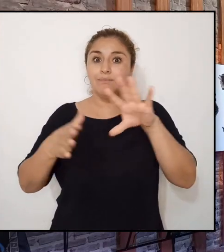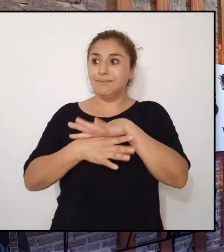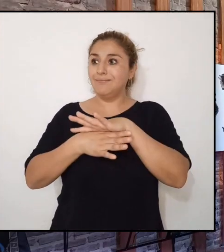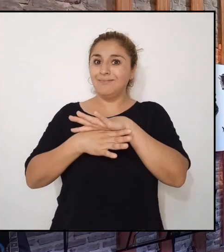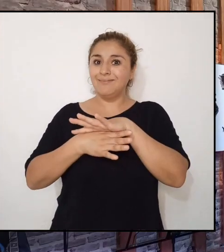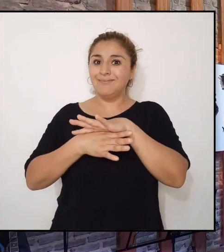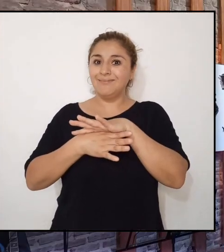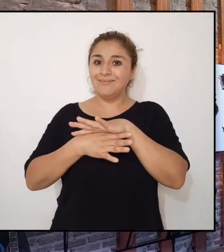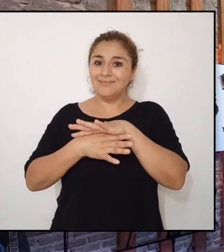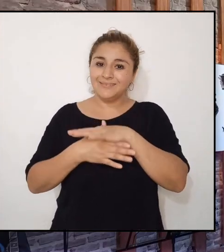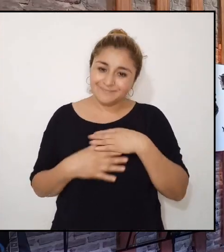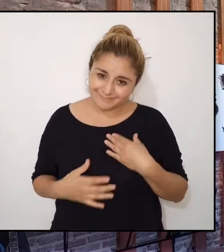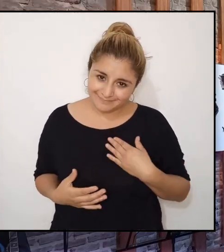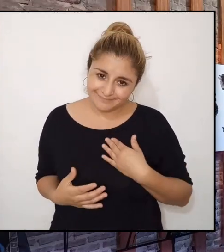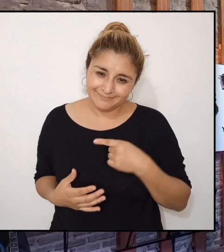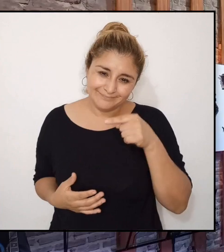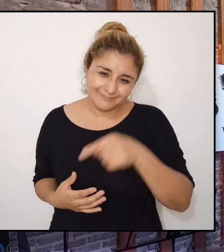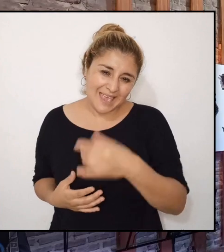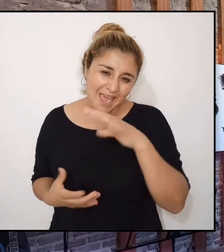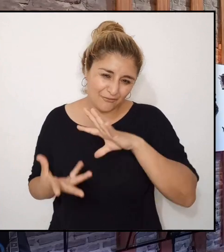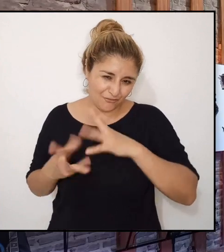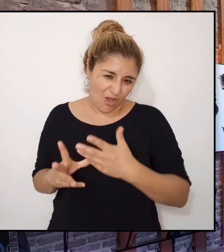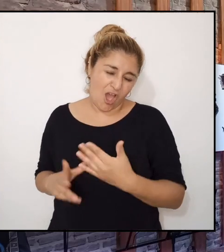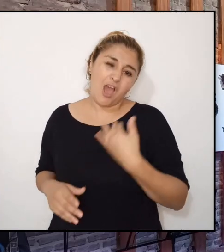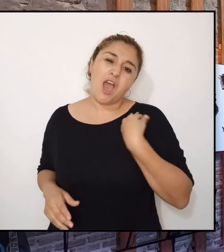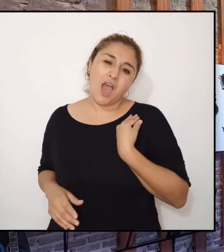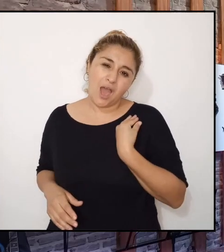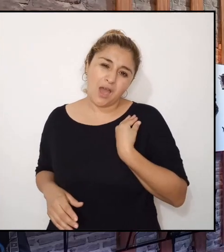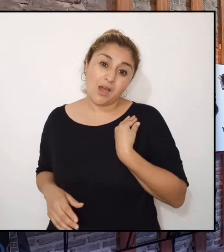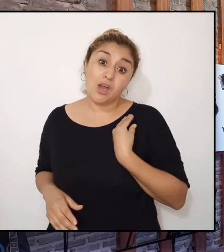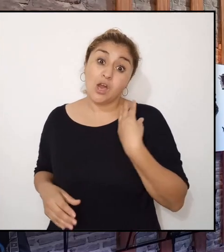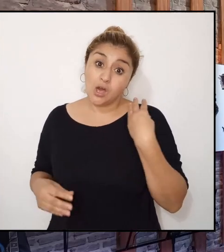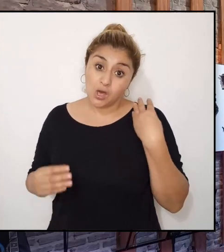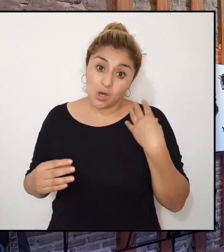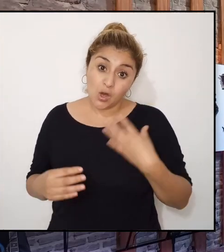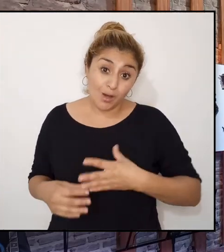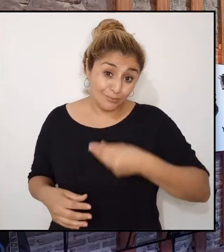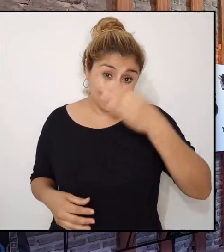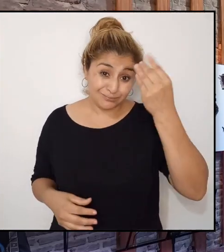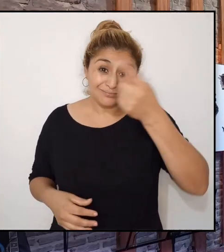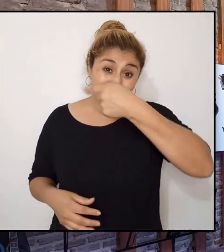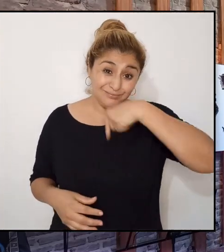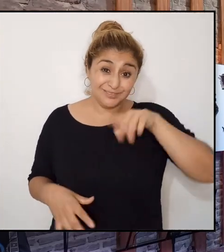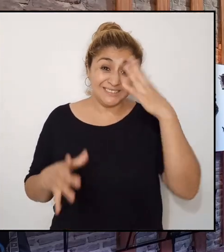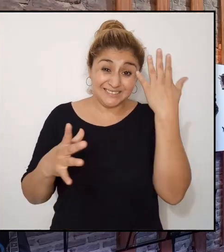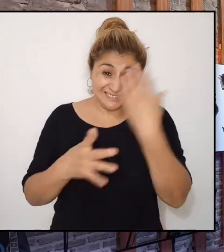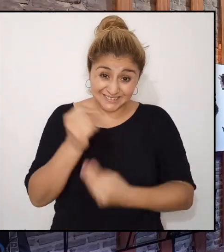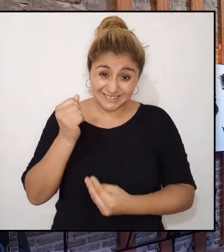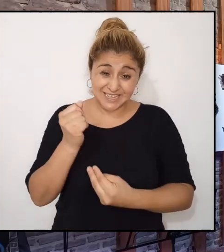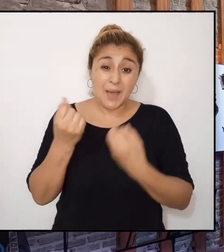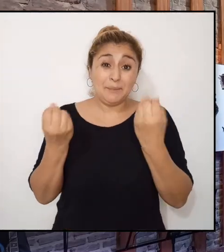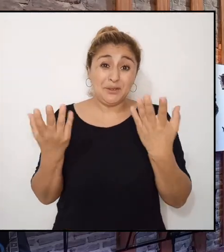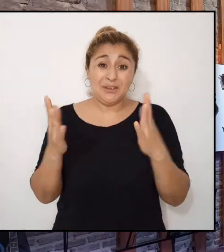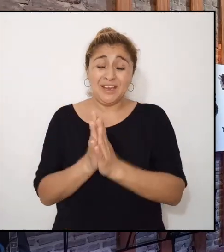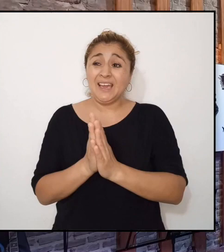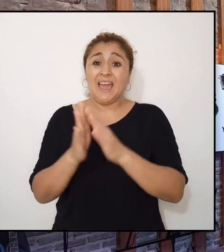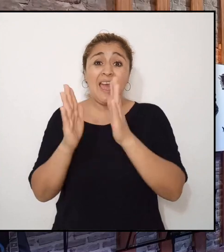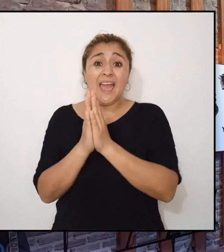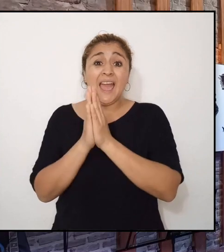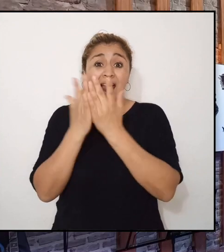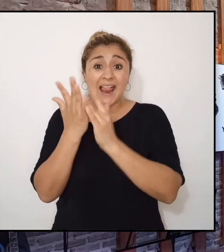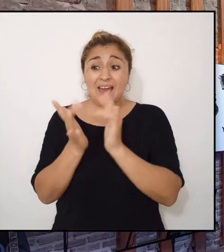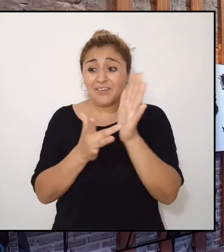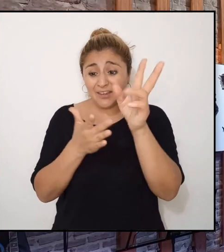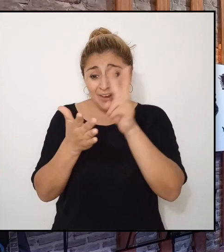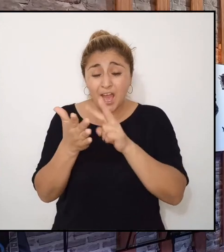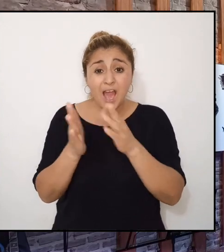Es ese problema de que no leemos bien la Biblia, no estudiamos bien la Biblia. Yo le dije, sí, hermano, no, las perlitas